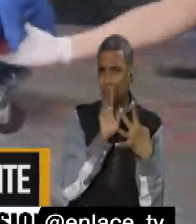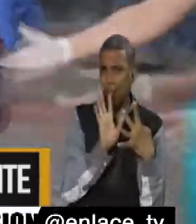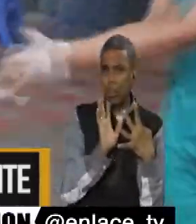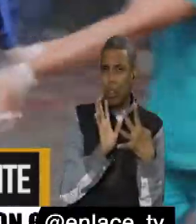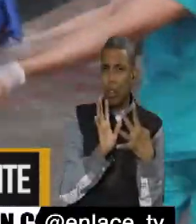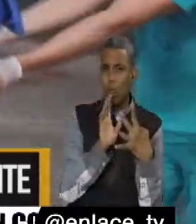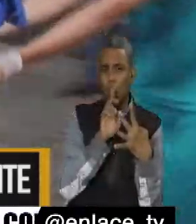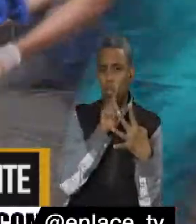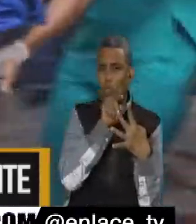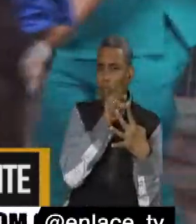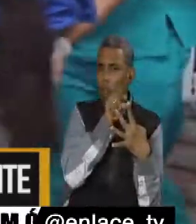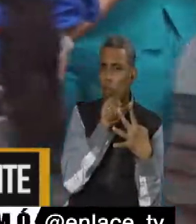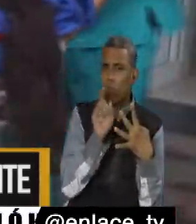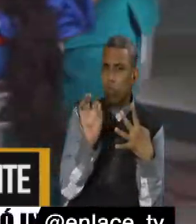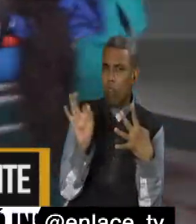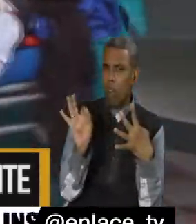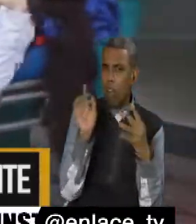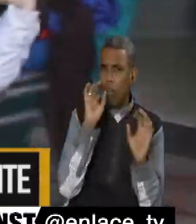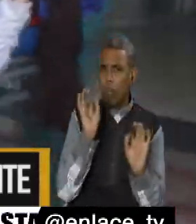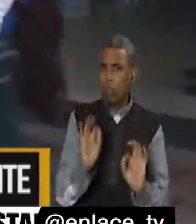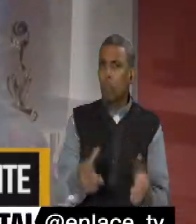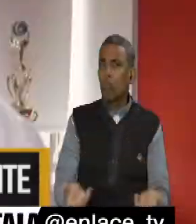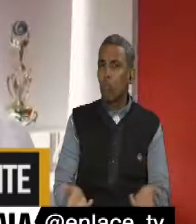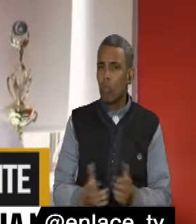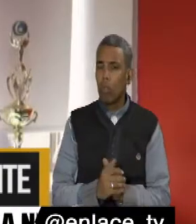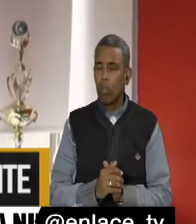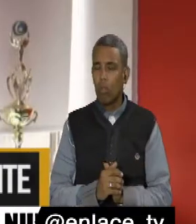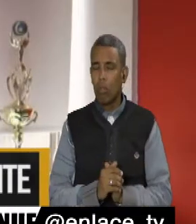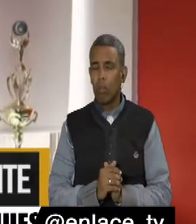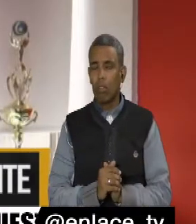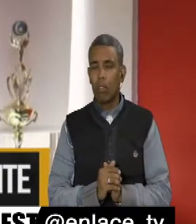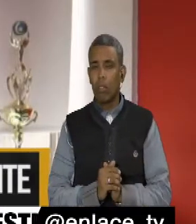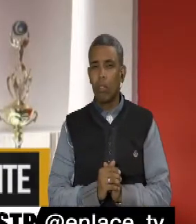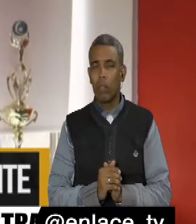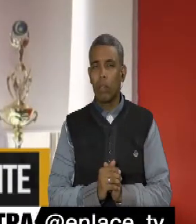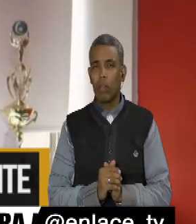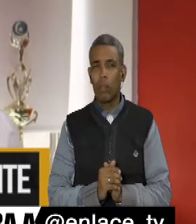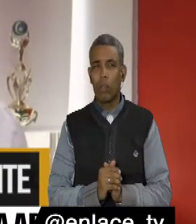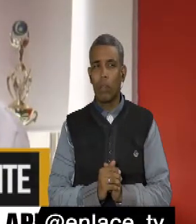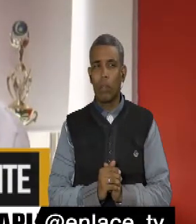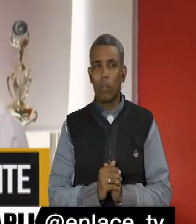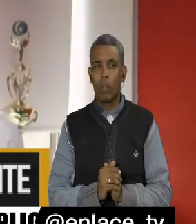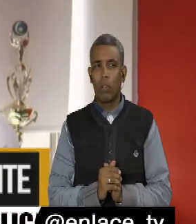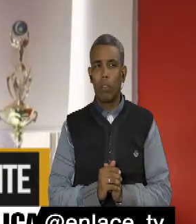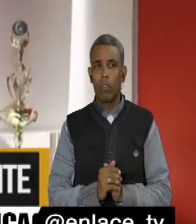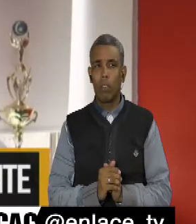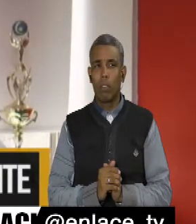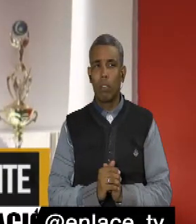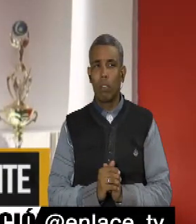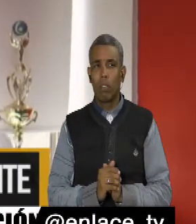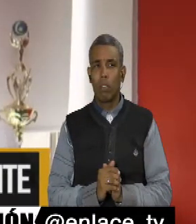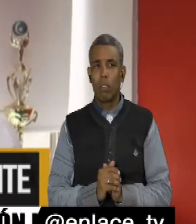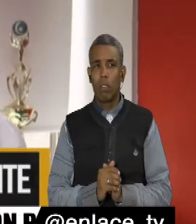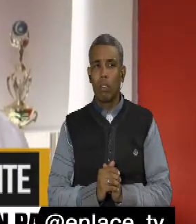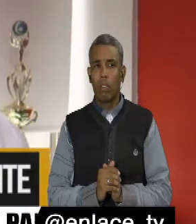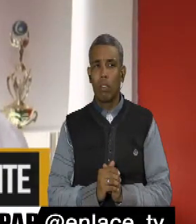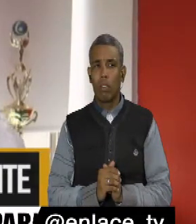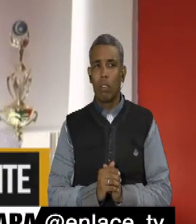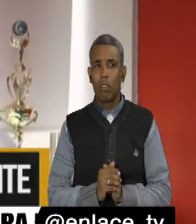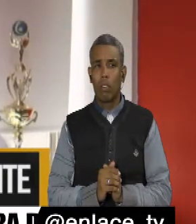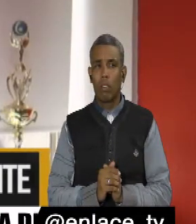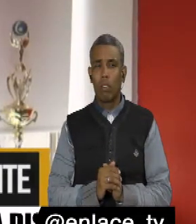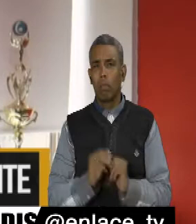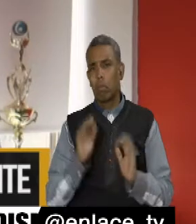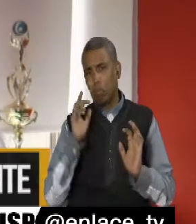¿qué situaciones, qué lesiones presentan estas personas? Uno de ellos presentó un trauma en axila de menor